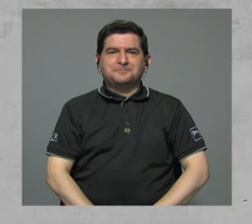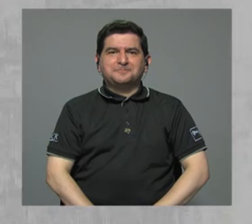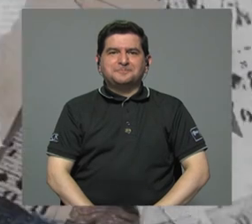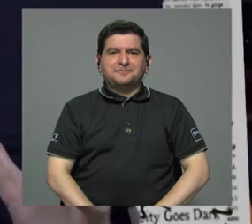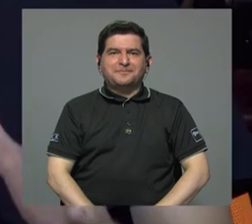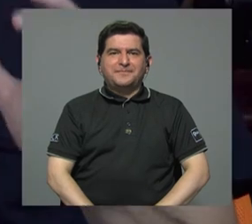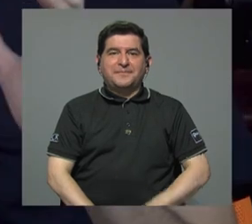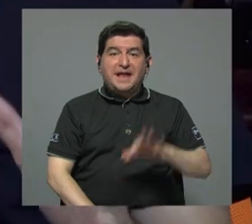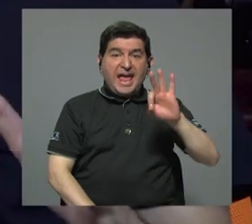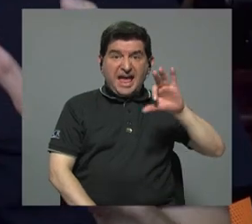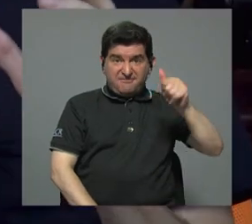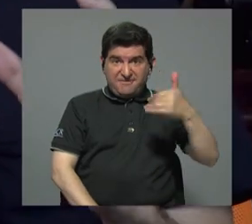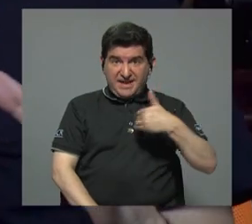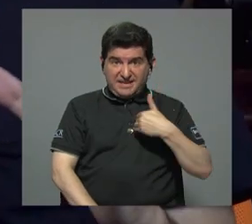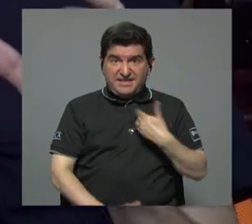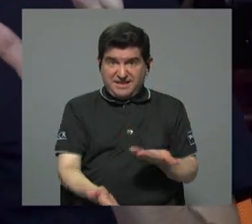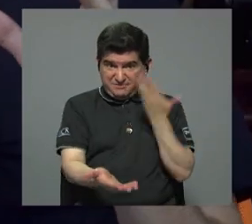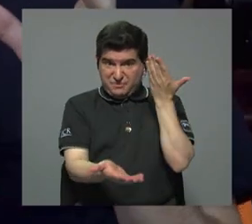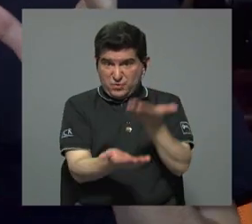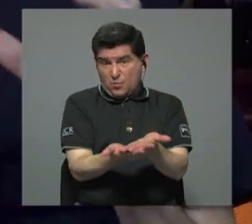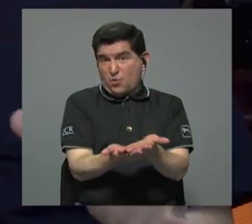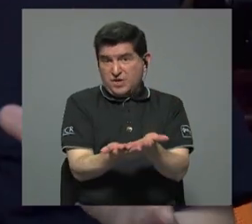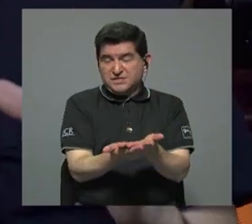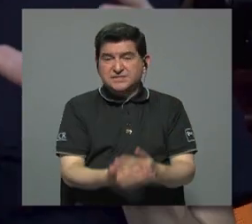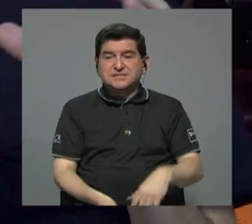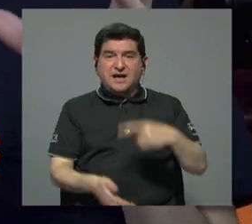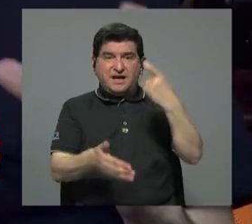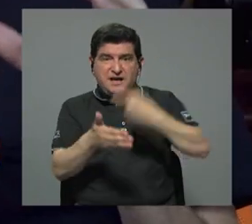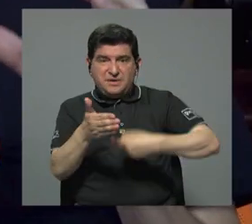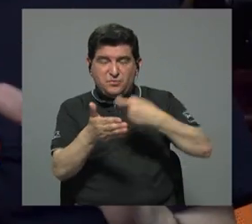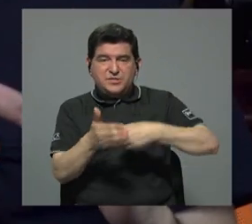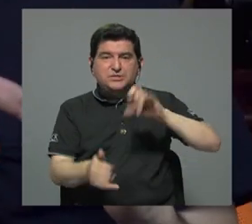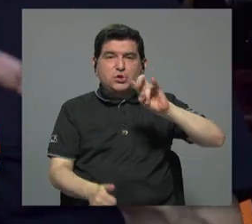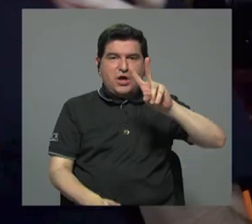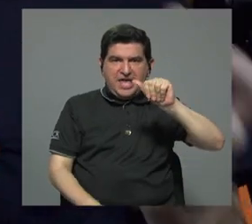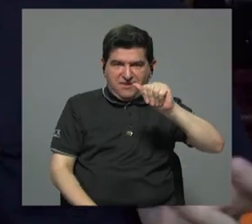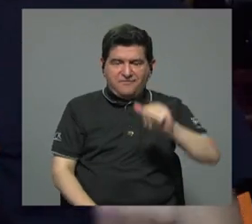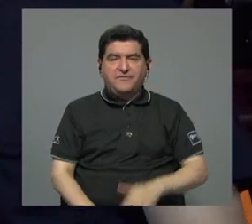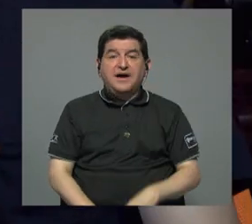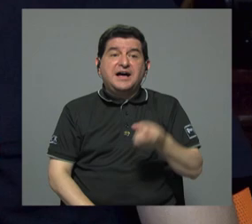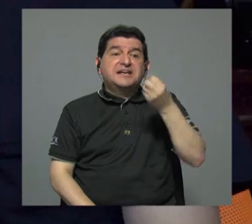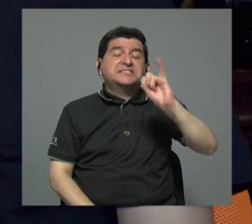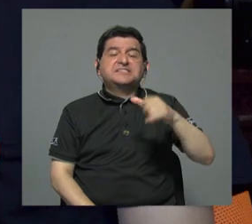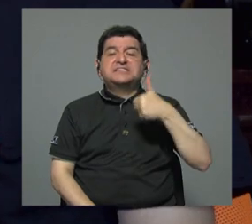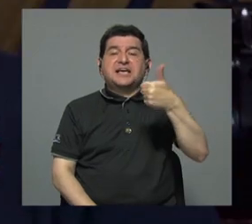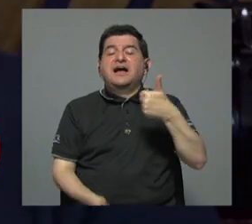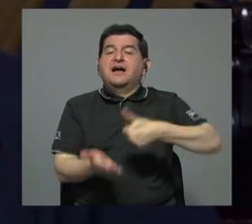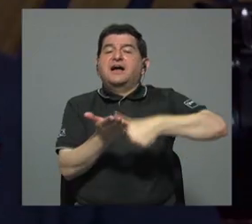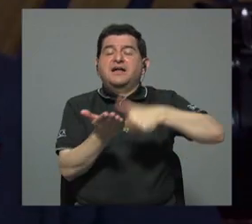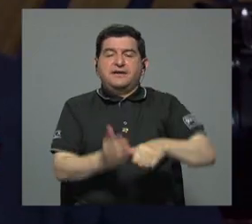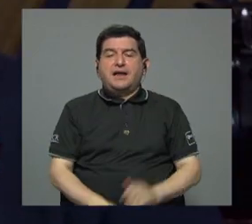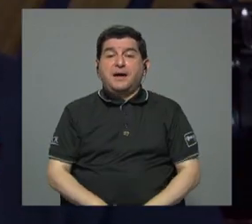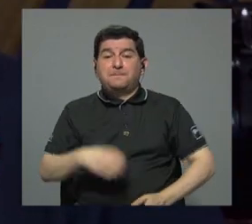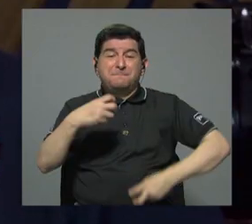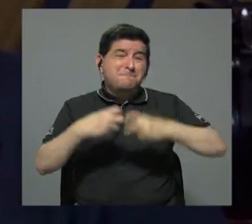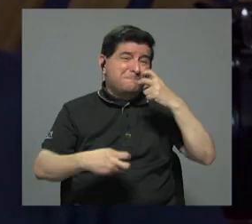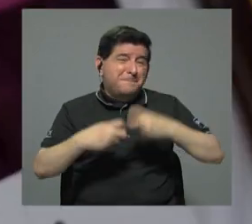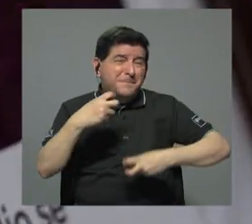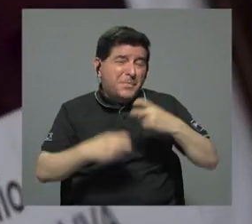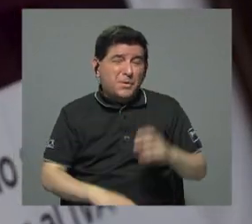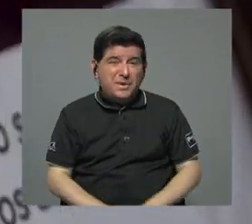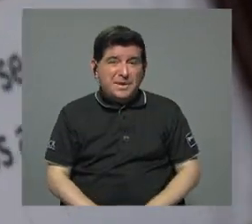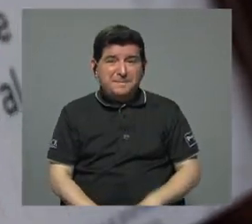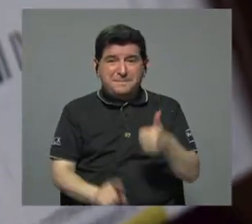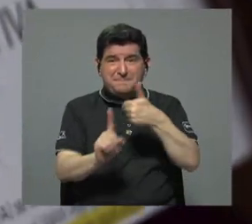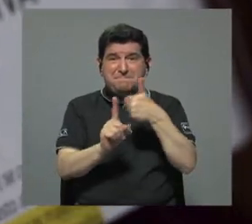el frente amplio tiene una propuesta para el impuesto al valor agregado si ganan las elecciones el problema es que la